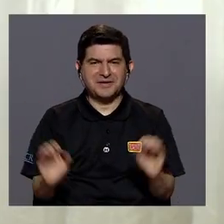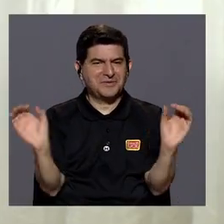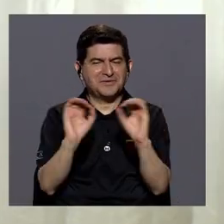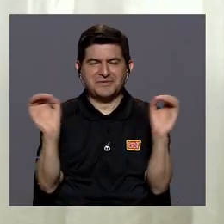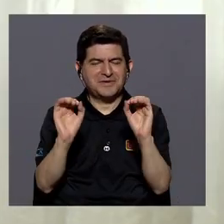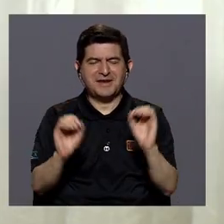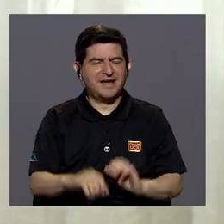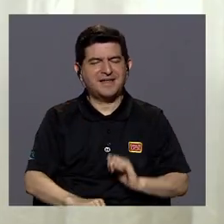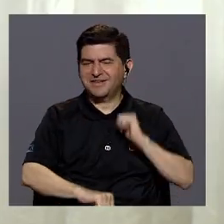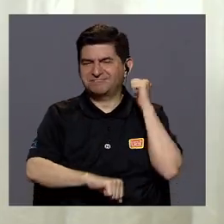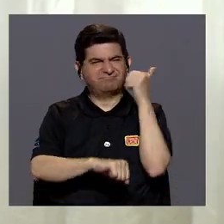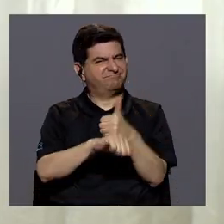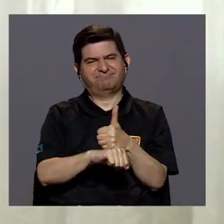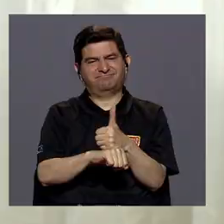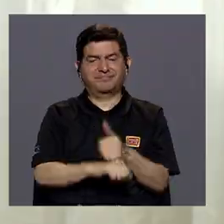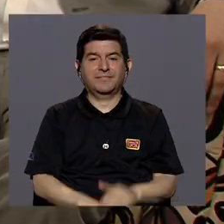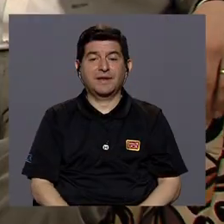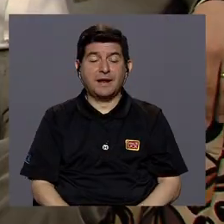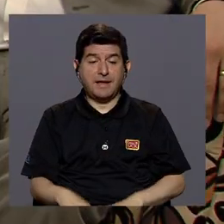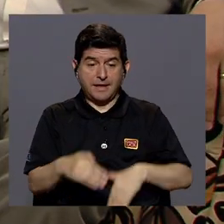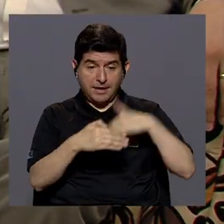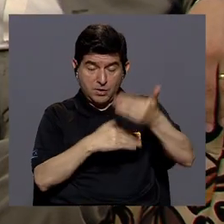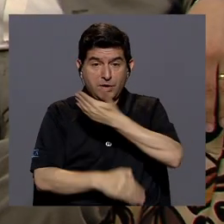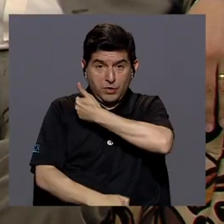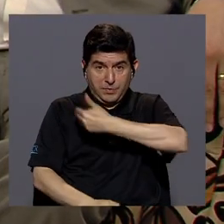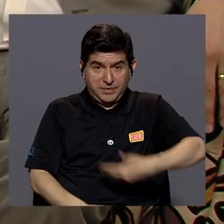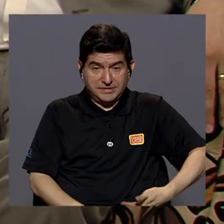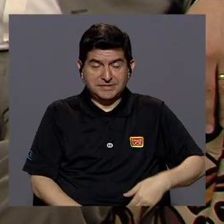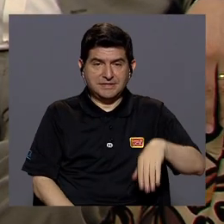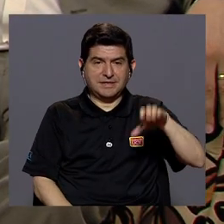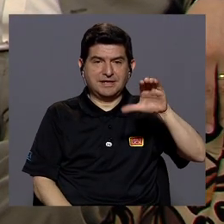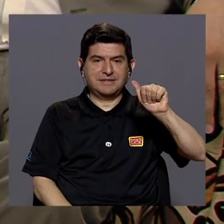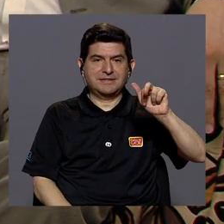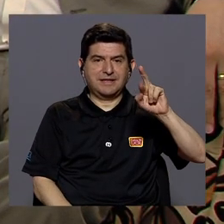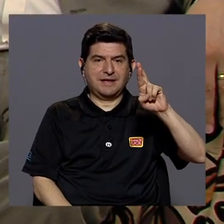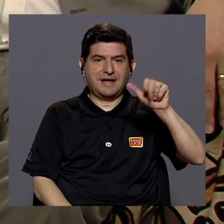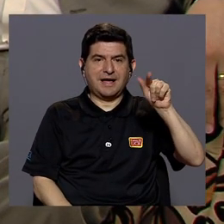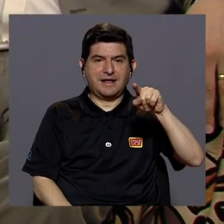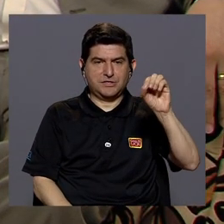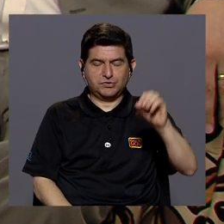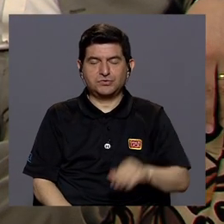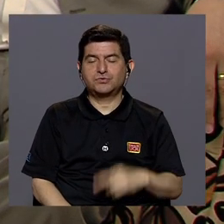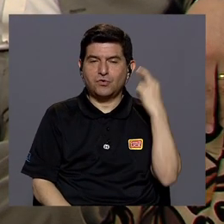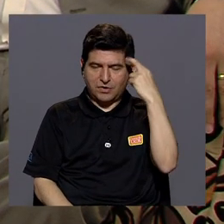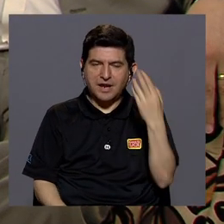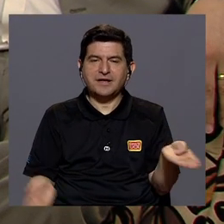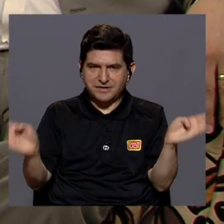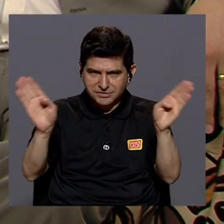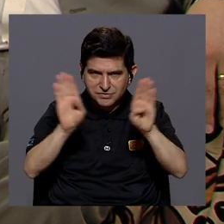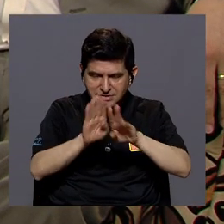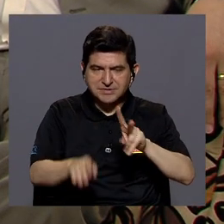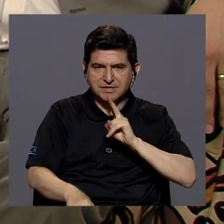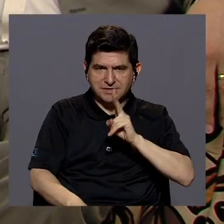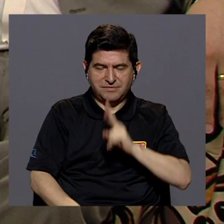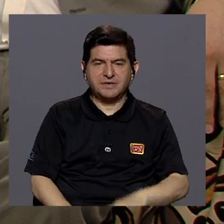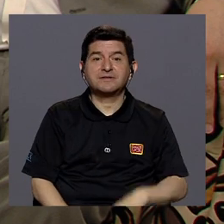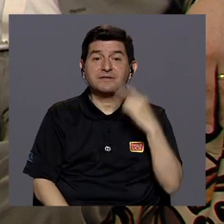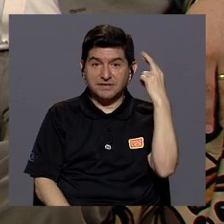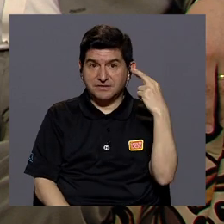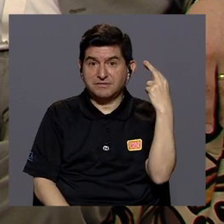forma. Que en eso llegó Carazo. En realidad, el cierre de Sergio se debió mucho